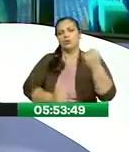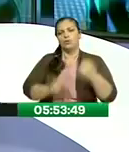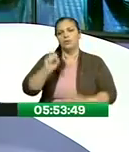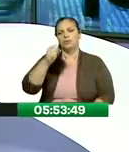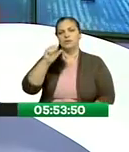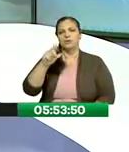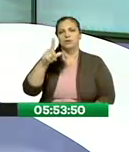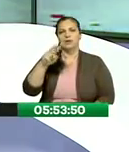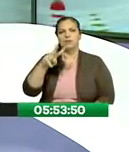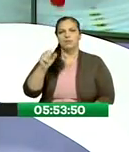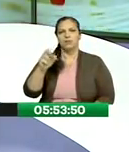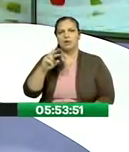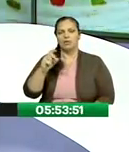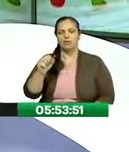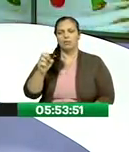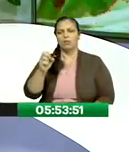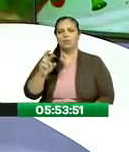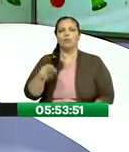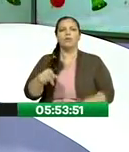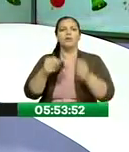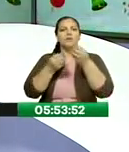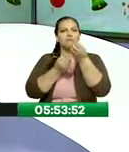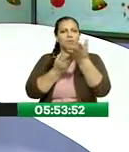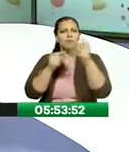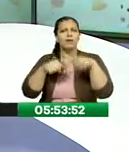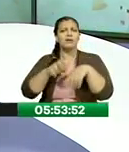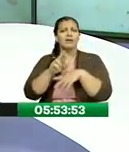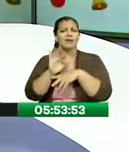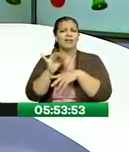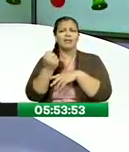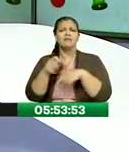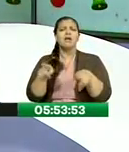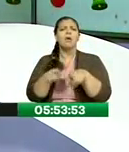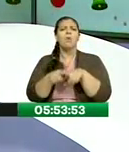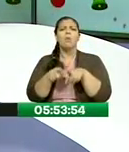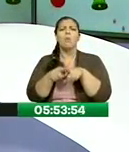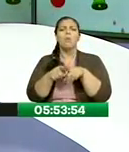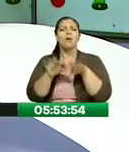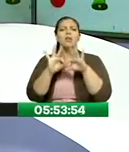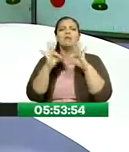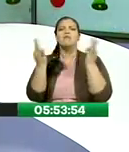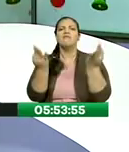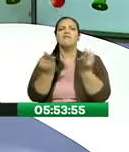familia cuya solidez y profesionalismo se reflejan en nuestra programación.